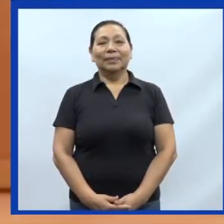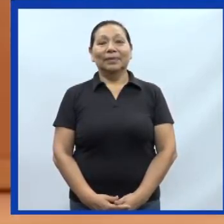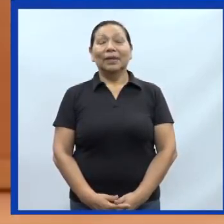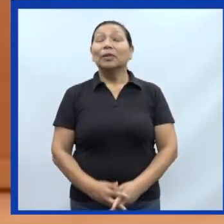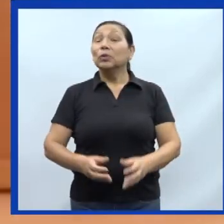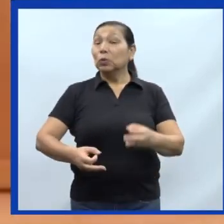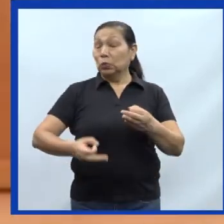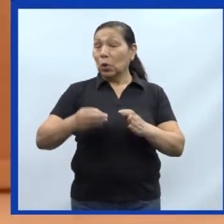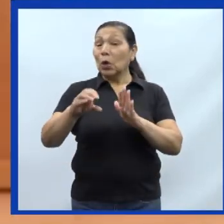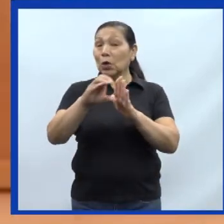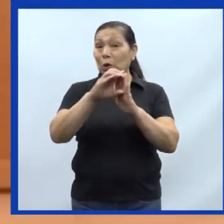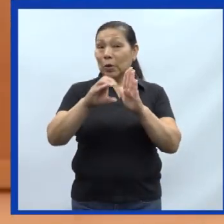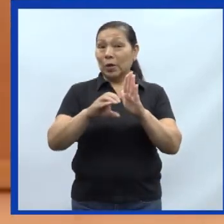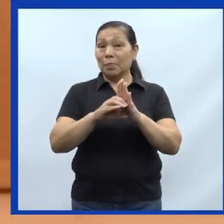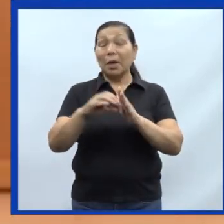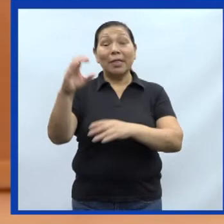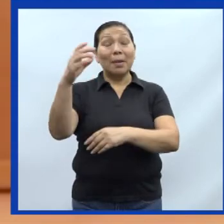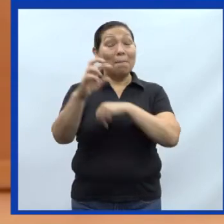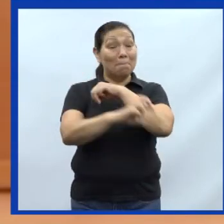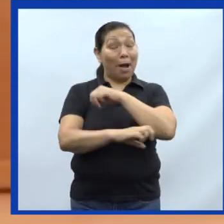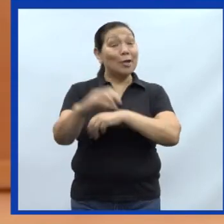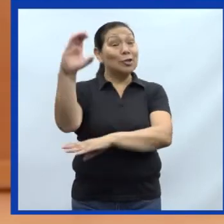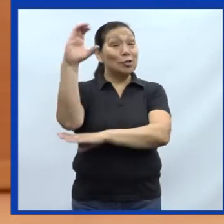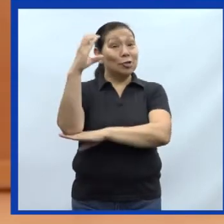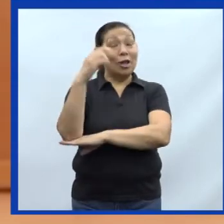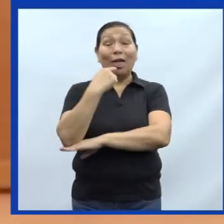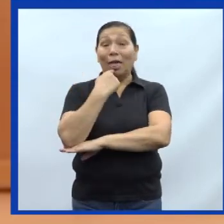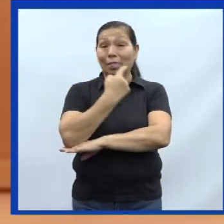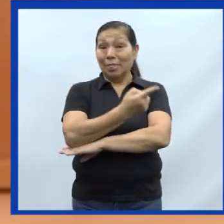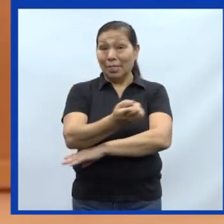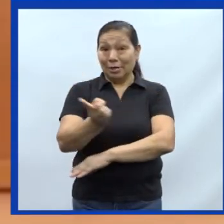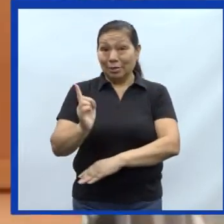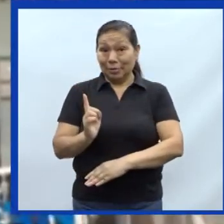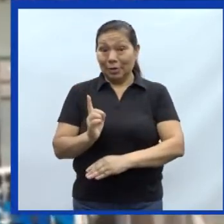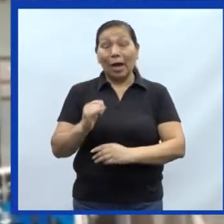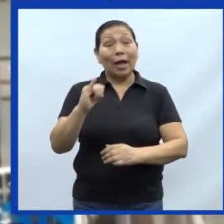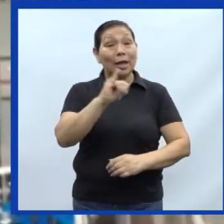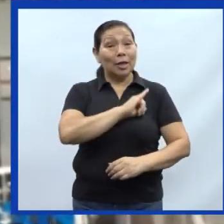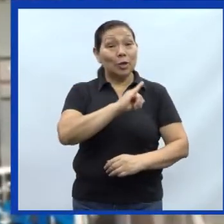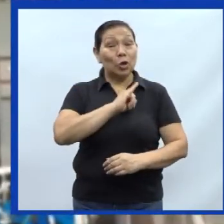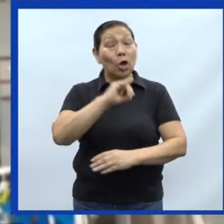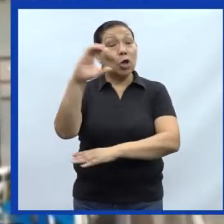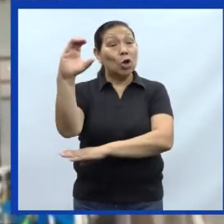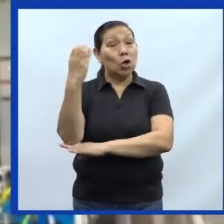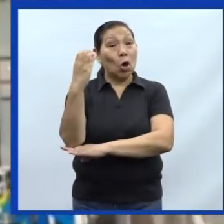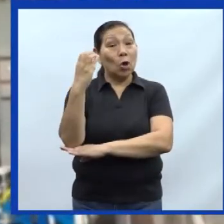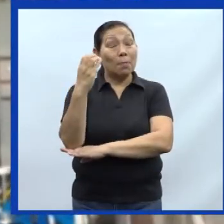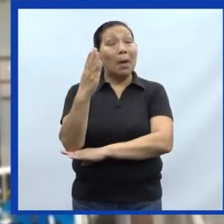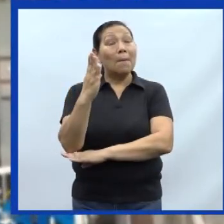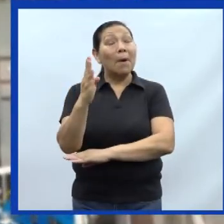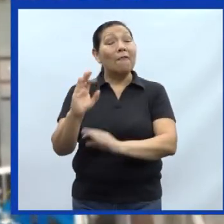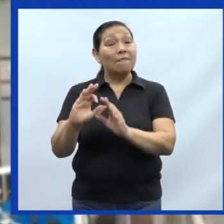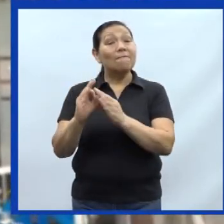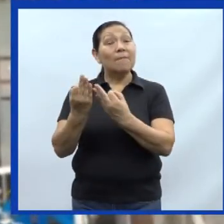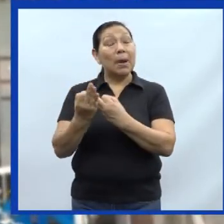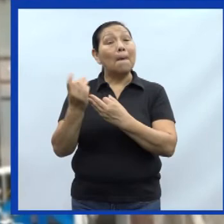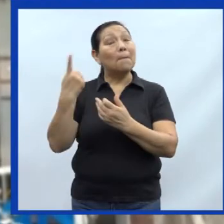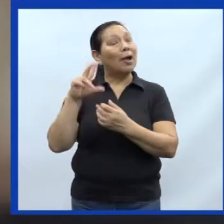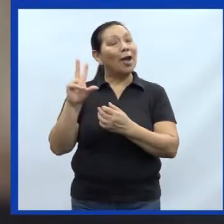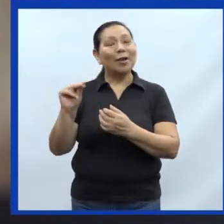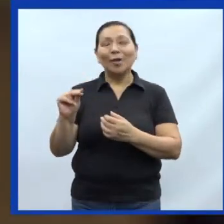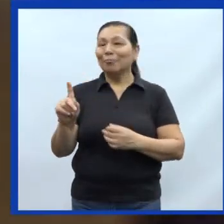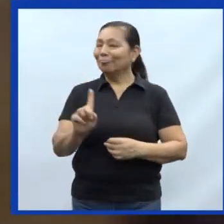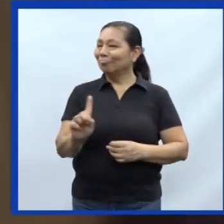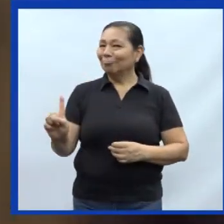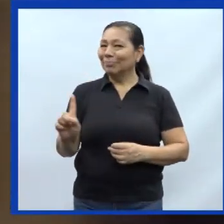La Corte Constitucional de Colombia hizo un llamado de atención al Instituto Colombiano de Bienestar Familiar para que no